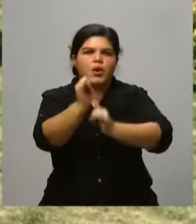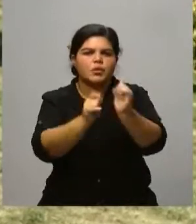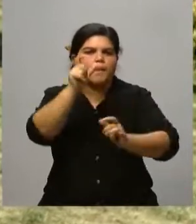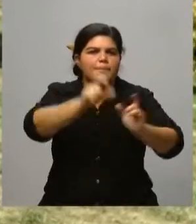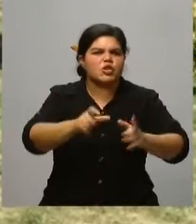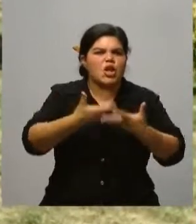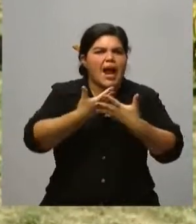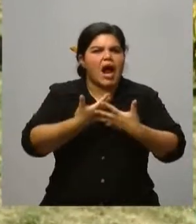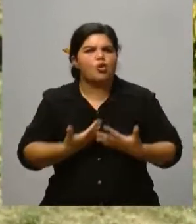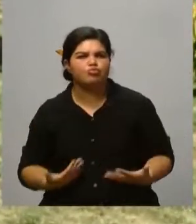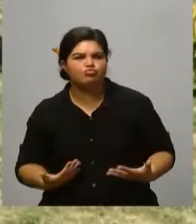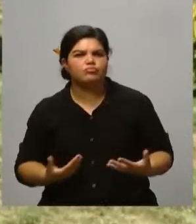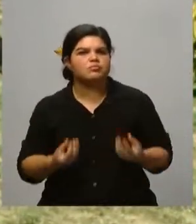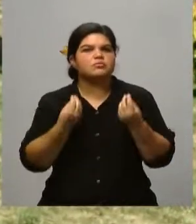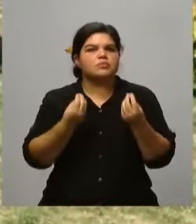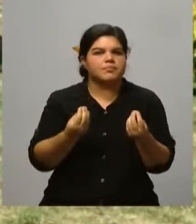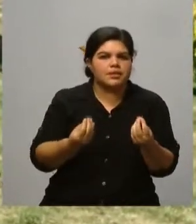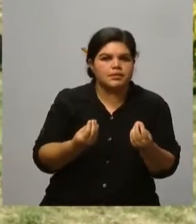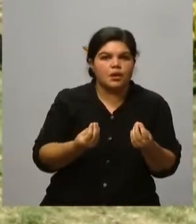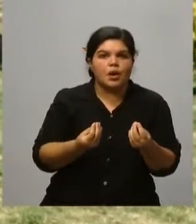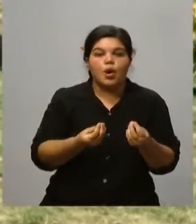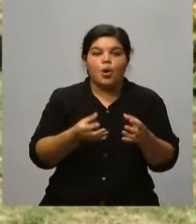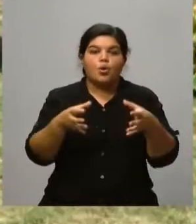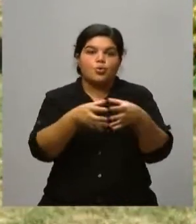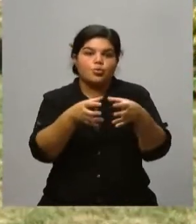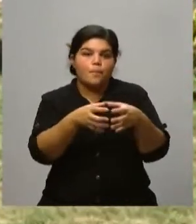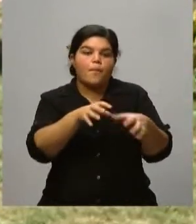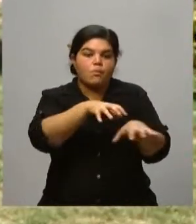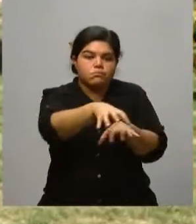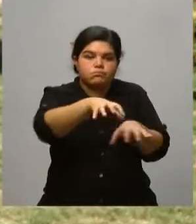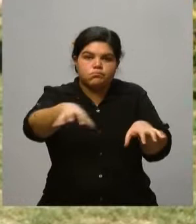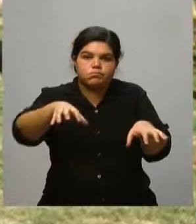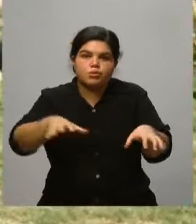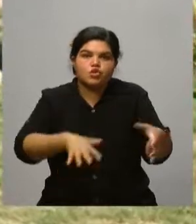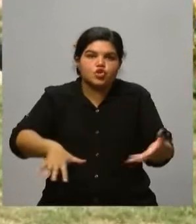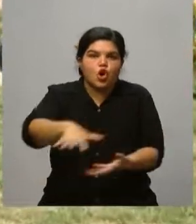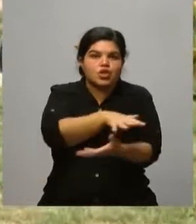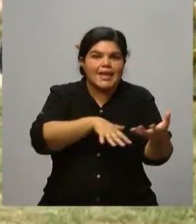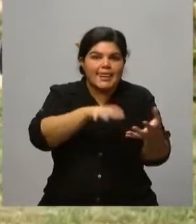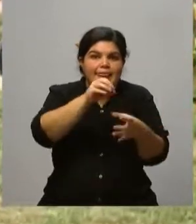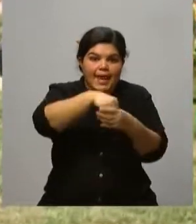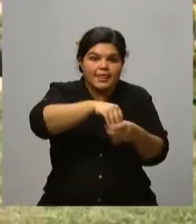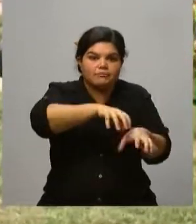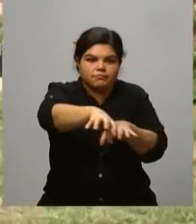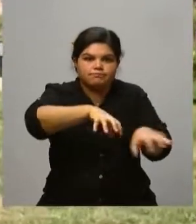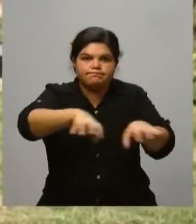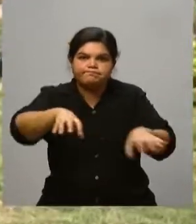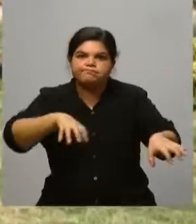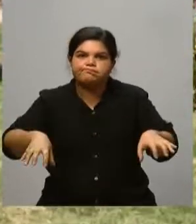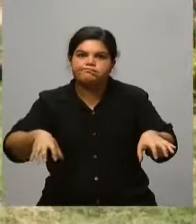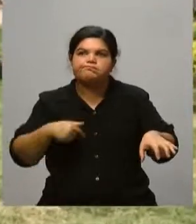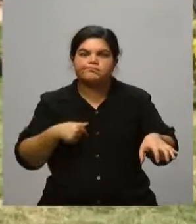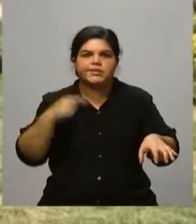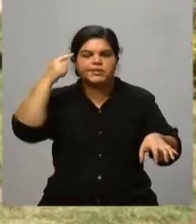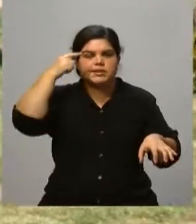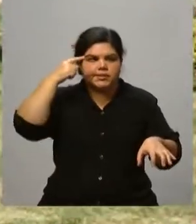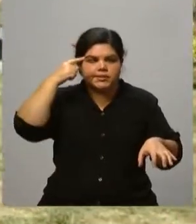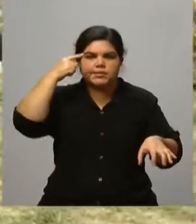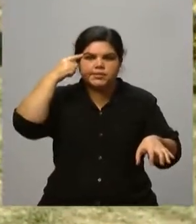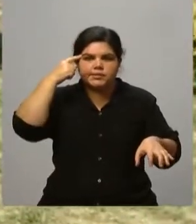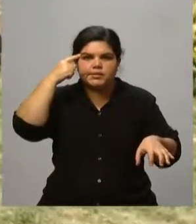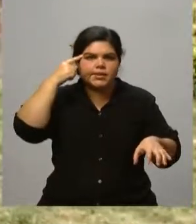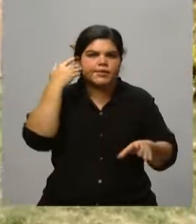más posibilidades. Bueno, vamos ahora a escuchar al analista político Carlos Germano, que también hace un análisis de lo que se está viviendo en nuestro país. ¿Te